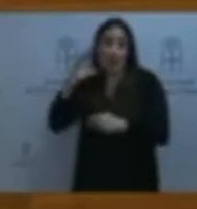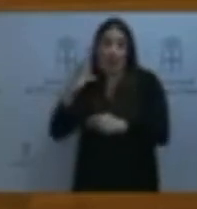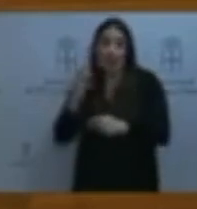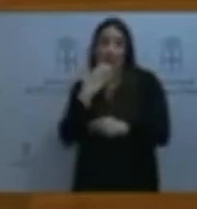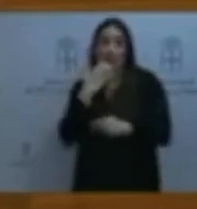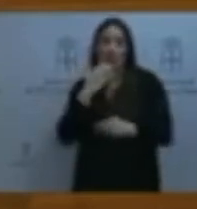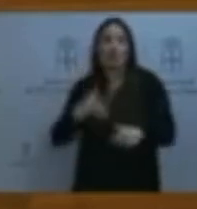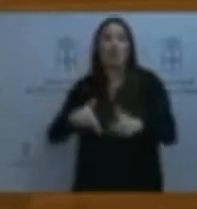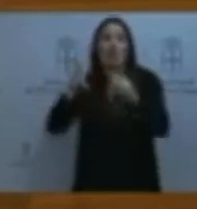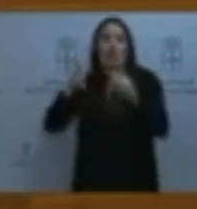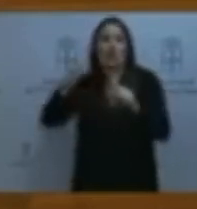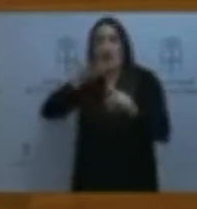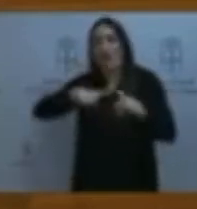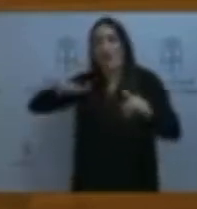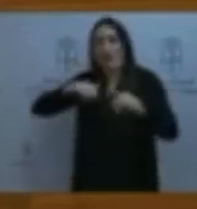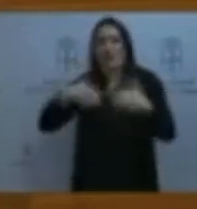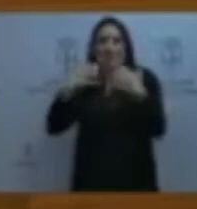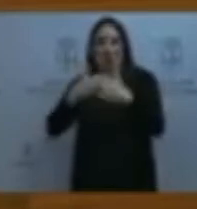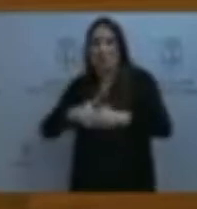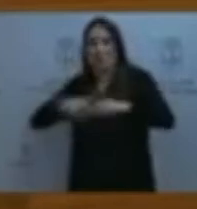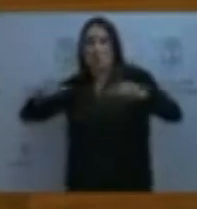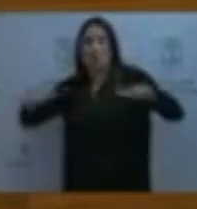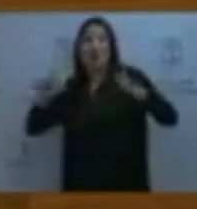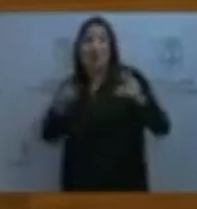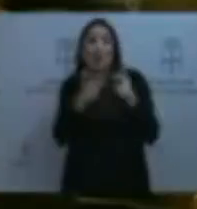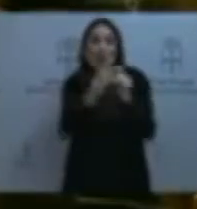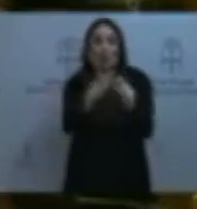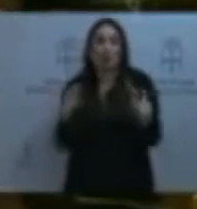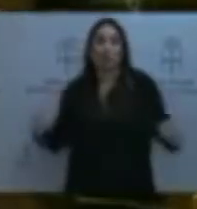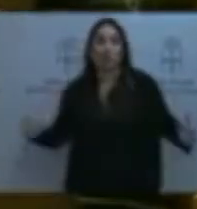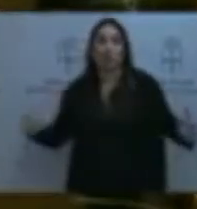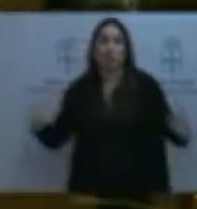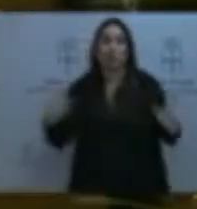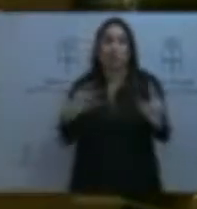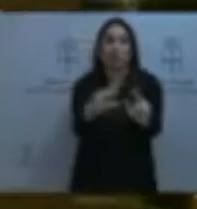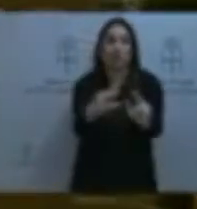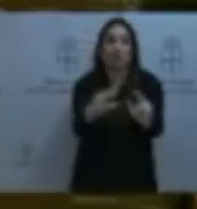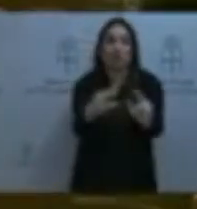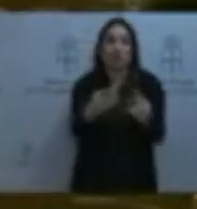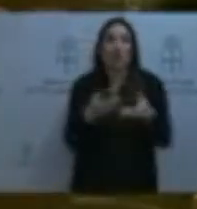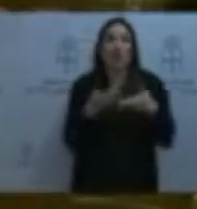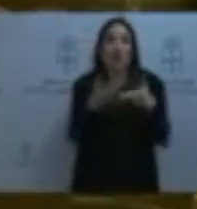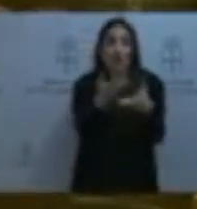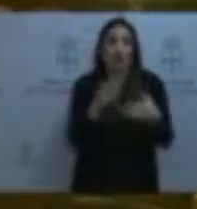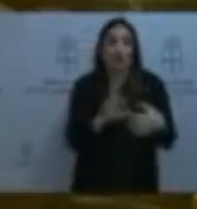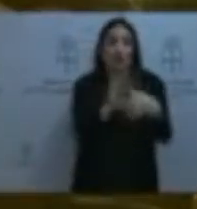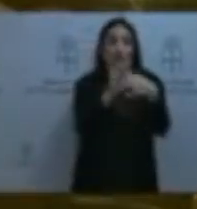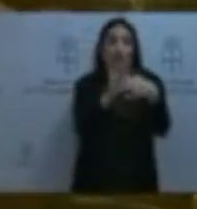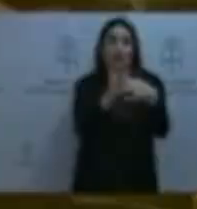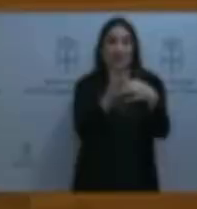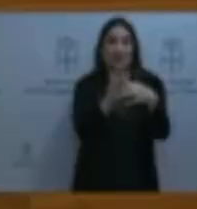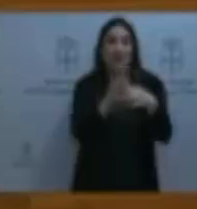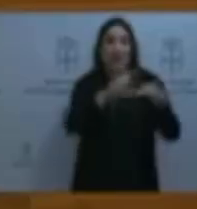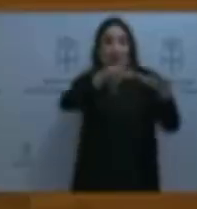grandes terratenientes, mientras que el sector se le recortan justamente aquellas ayudas que van a los pastizales